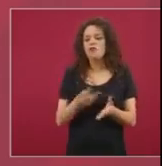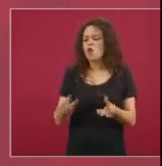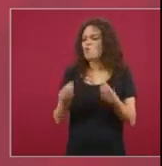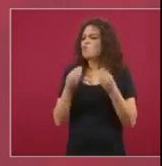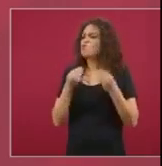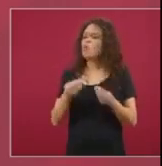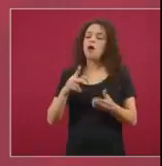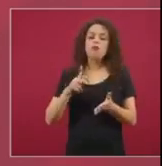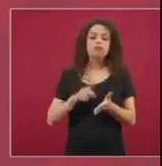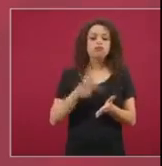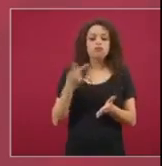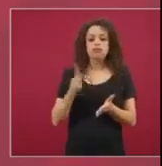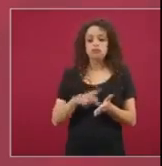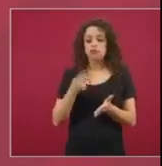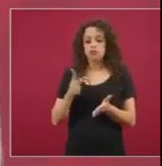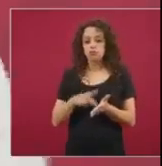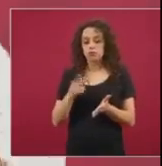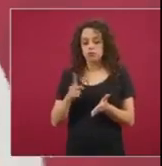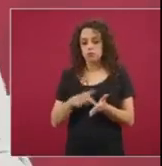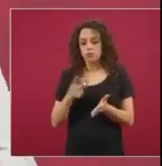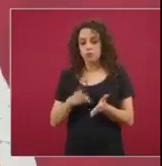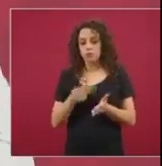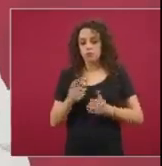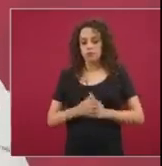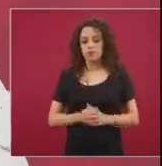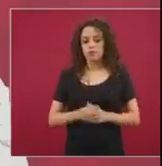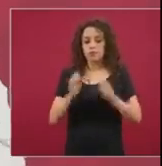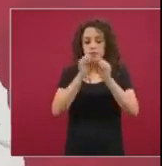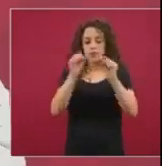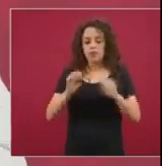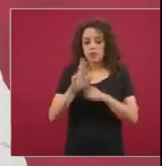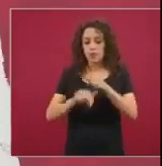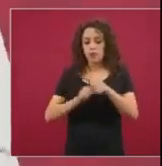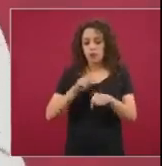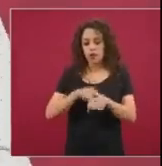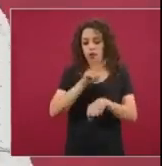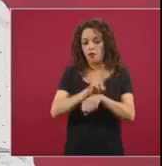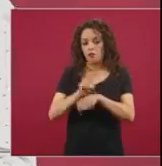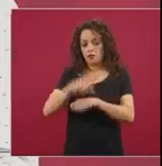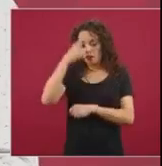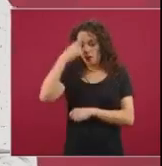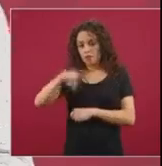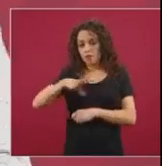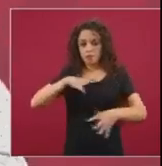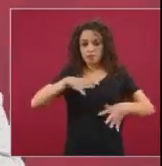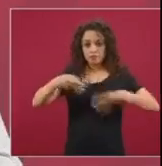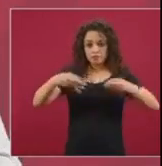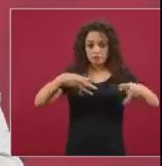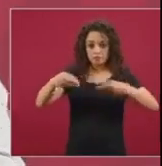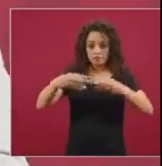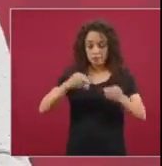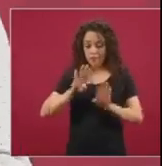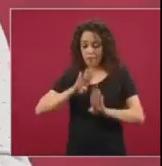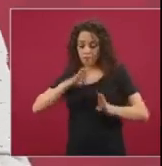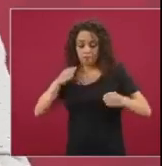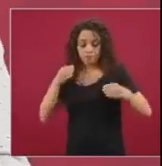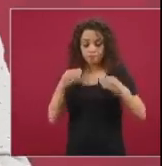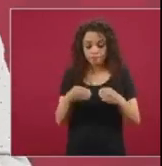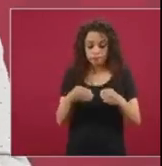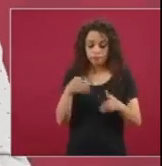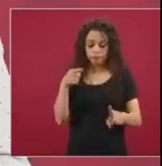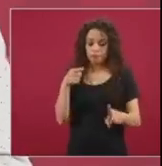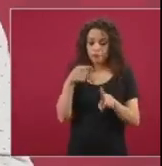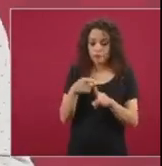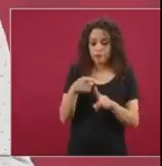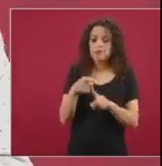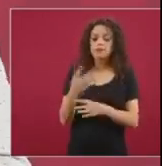Nuestro Sistema Nacional de Vigilancia Epidemiológica hace un énfasis en la vigilancia epidemiológica, tal como lo